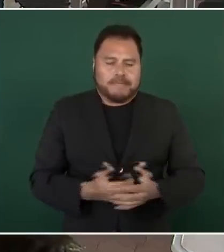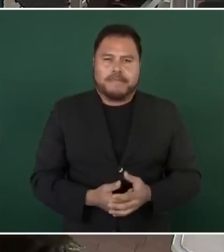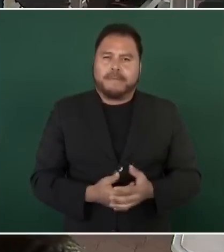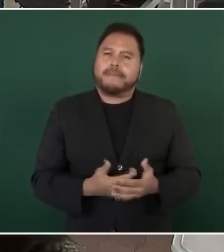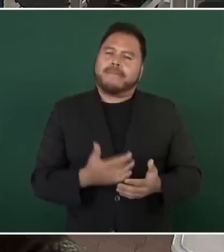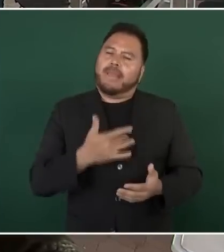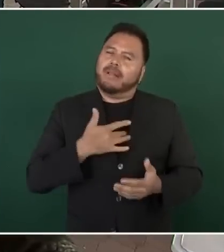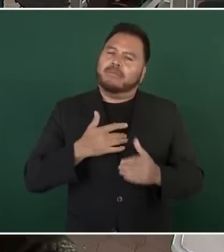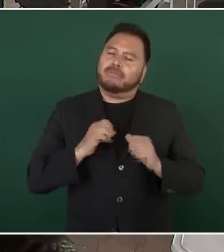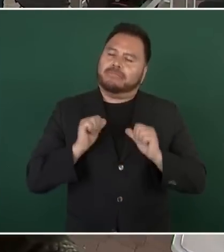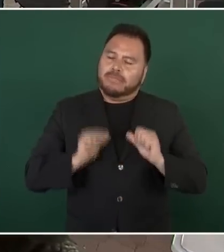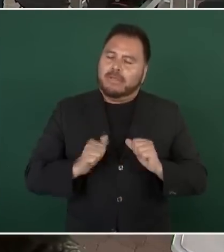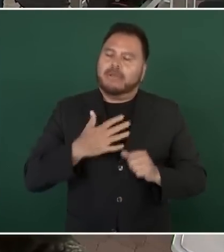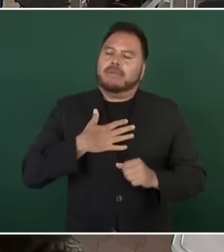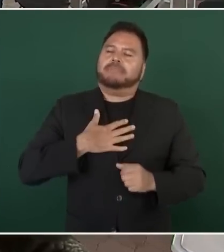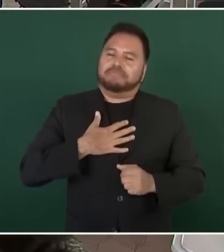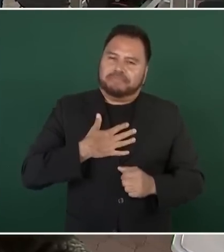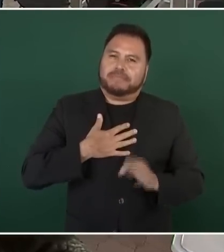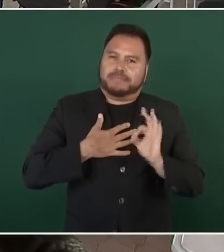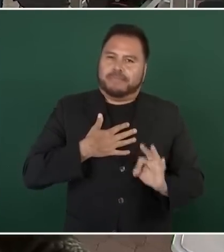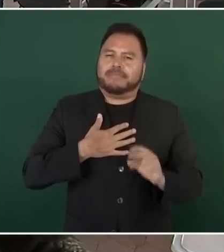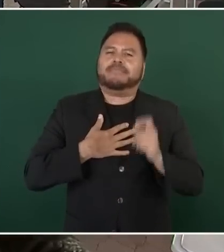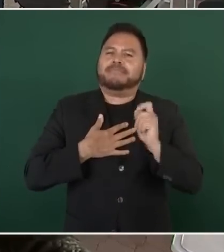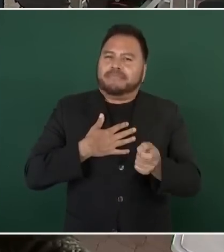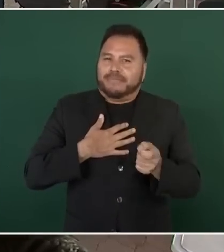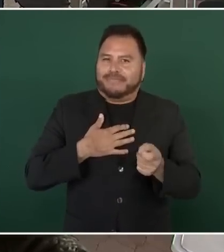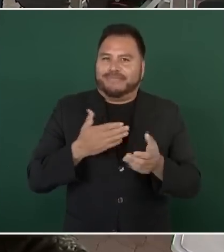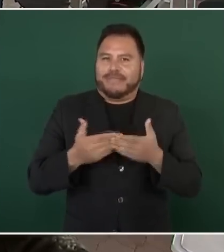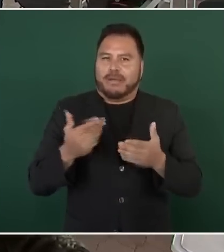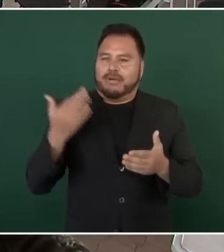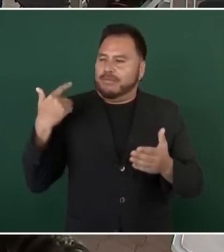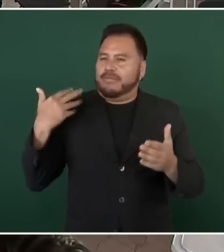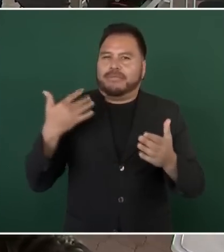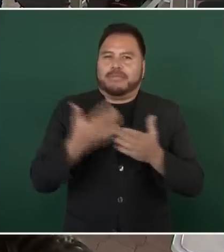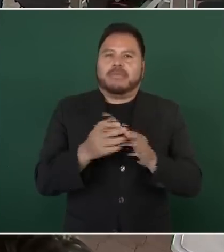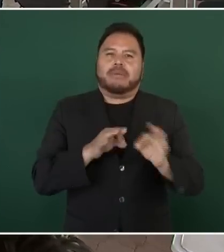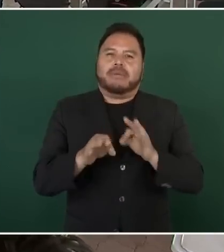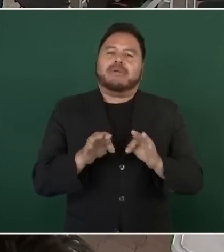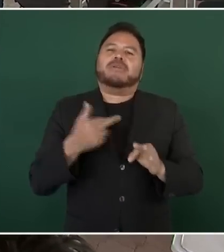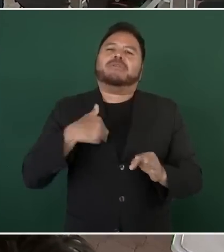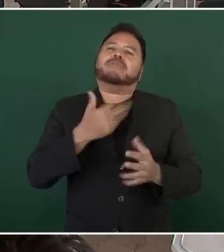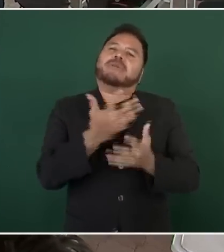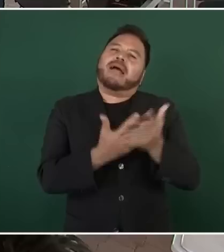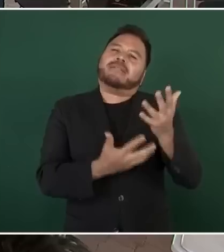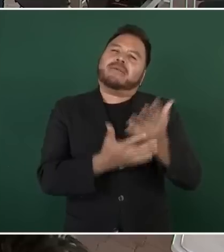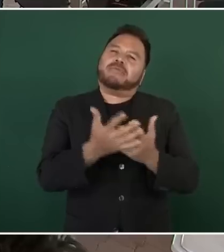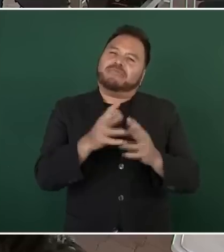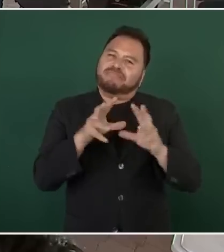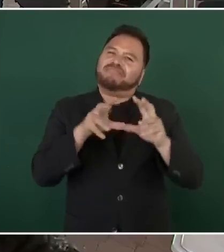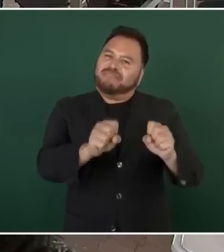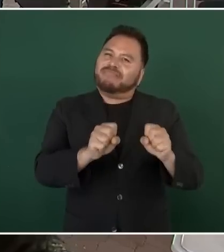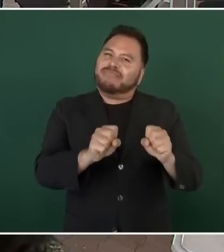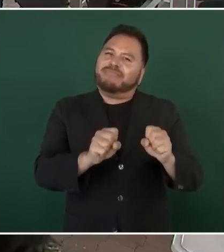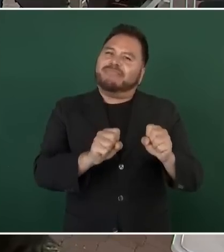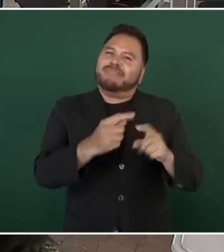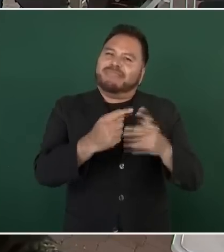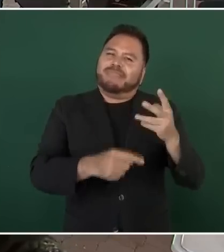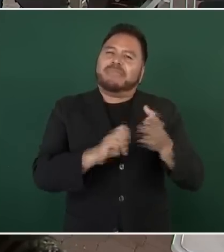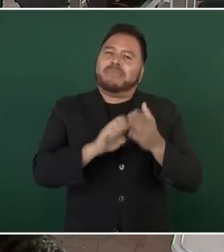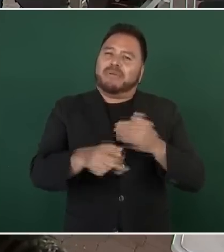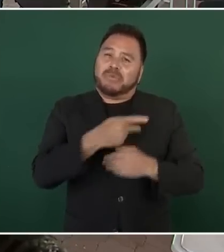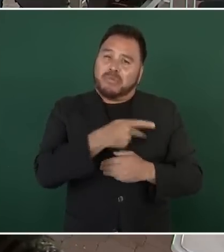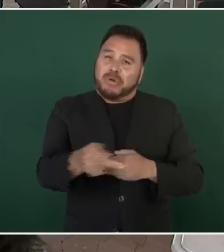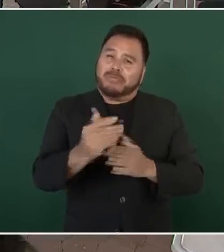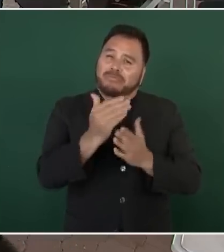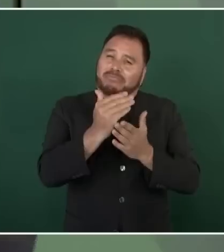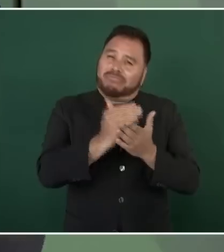me satisface hasta ahora es lo que hemos logrado de reducir la pobreza